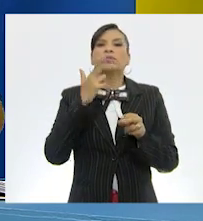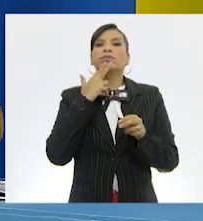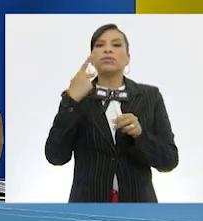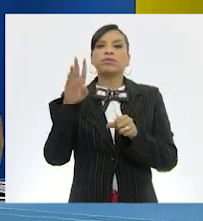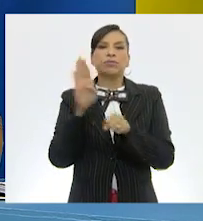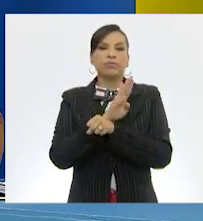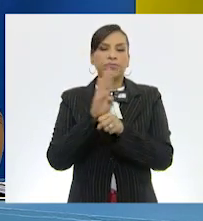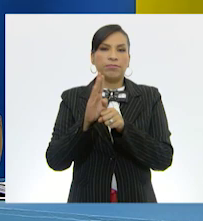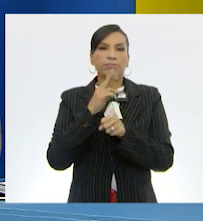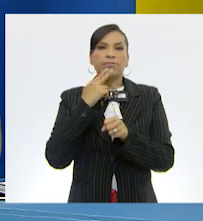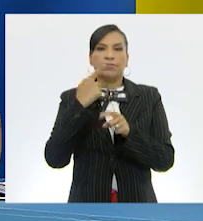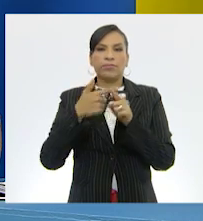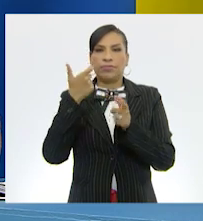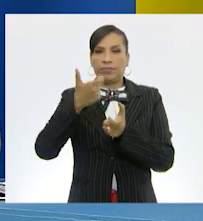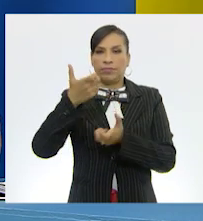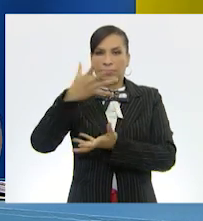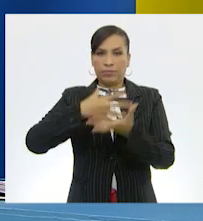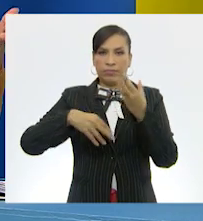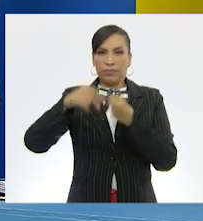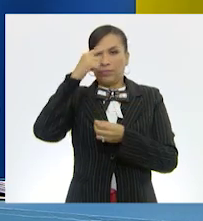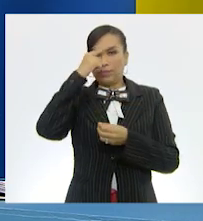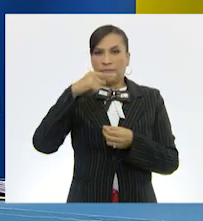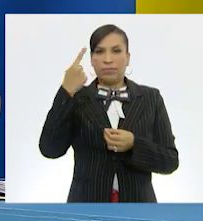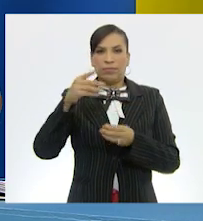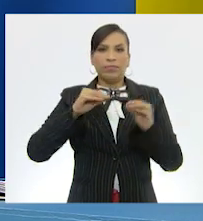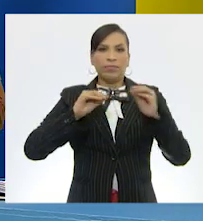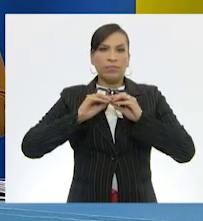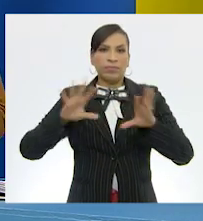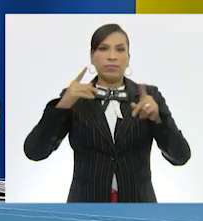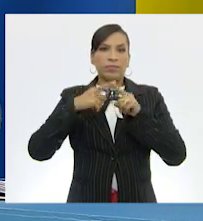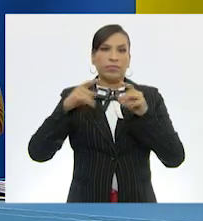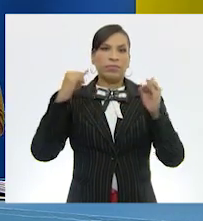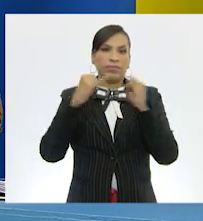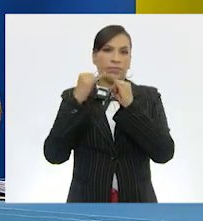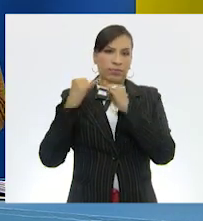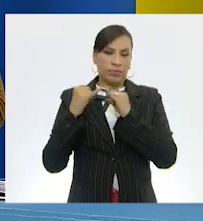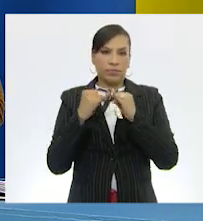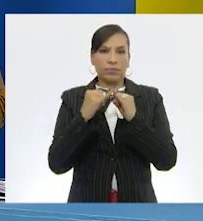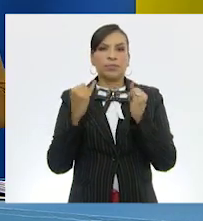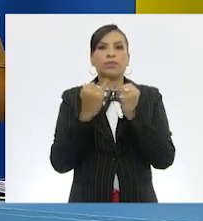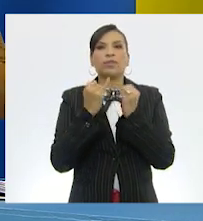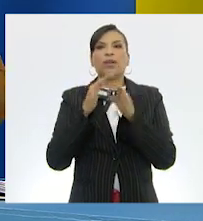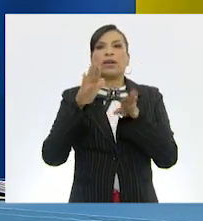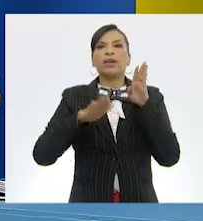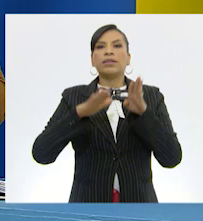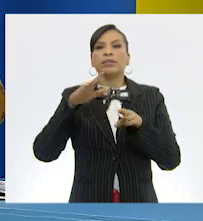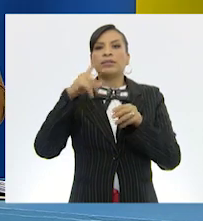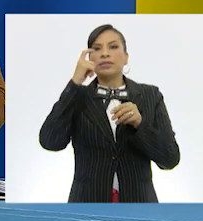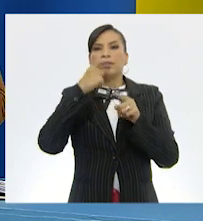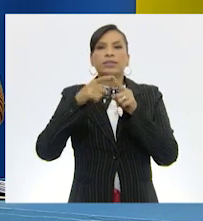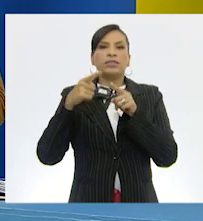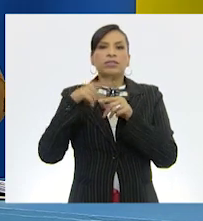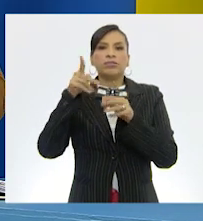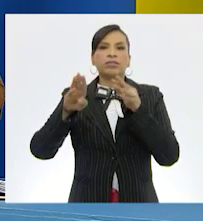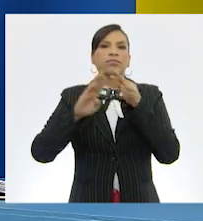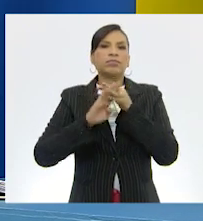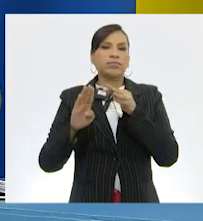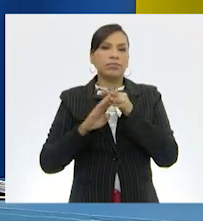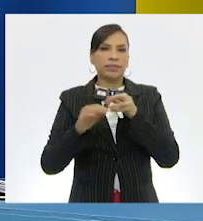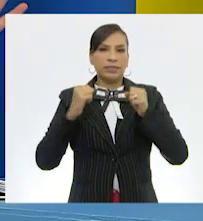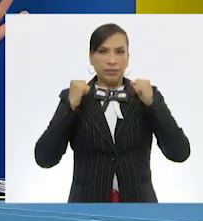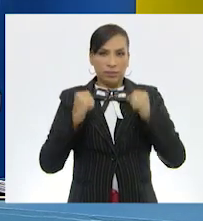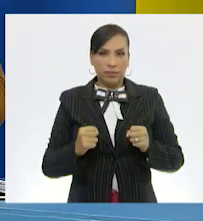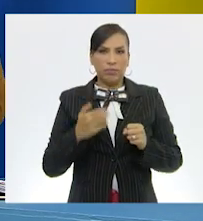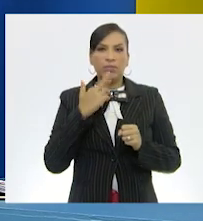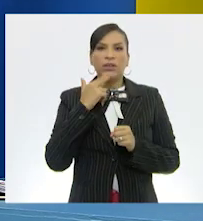bienestar socioeconómico, faciliten la movilidad en situaciones de crisis y sobre todo que propicien una migración segura